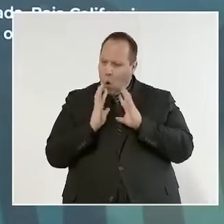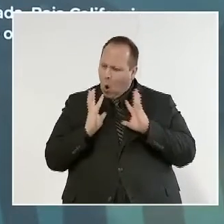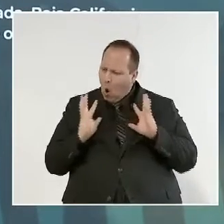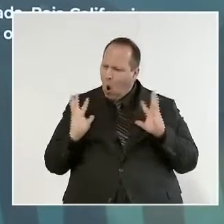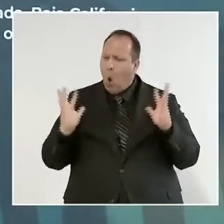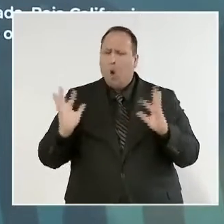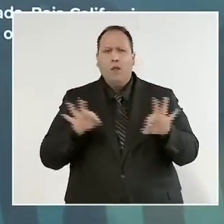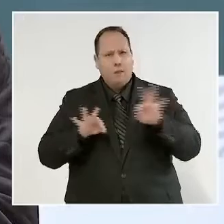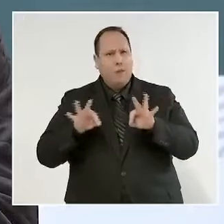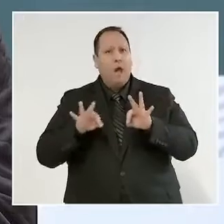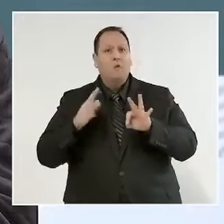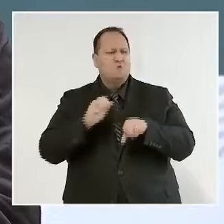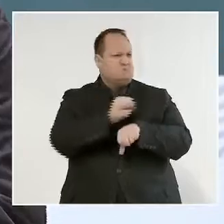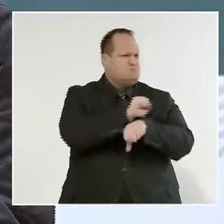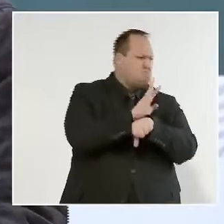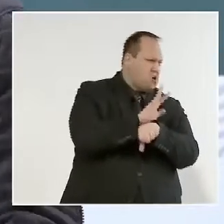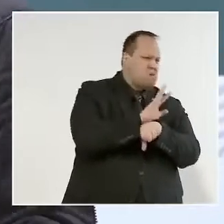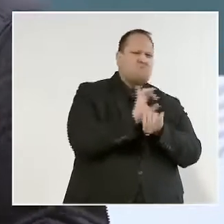Días festivos, pandemia,